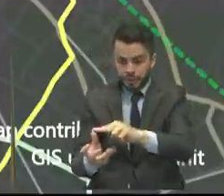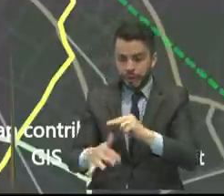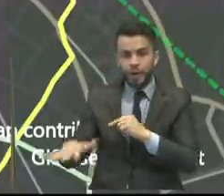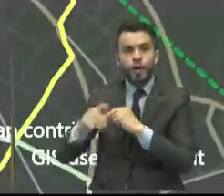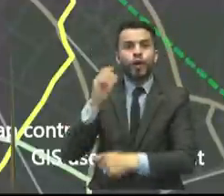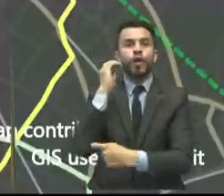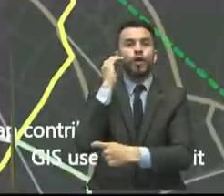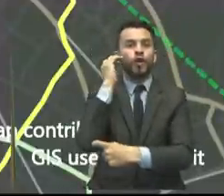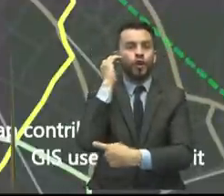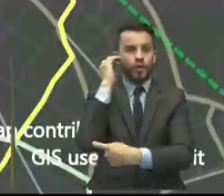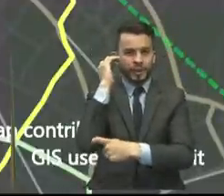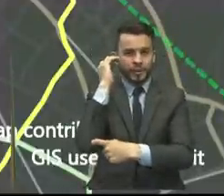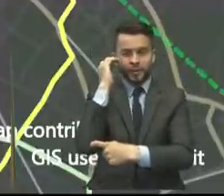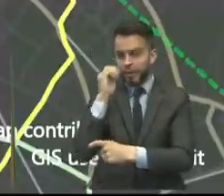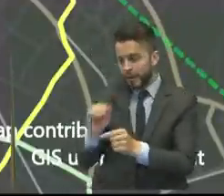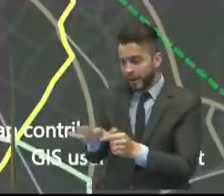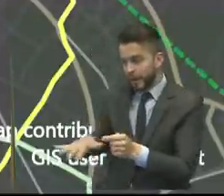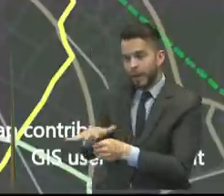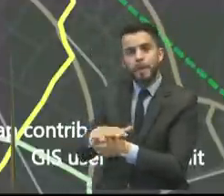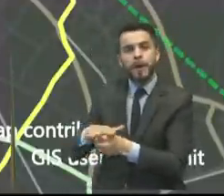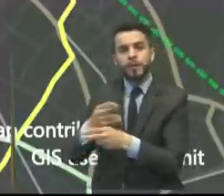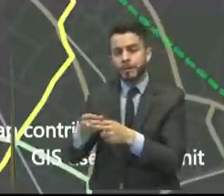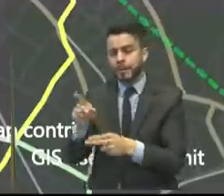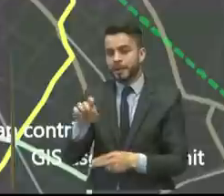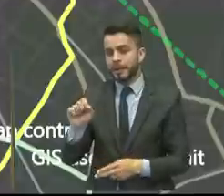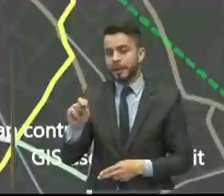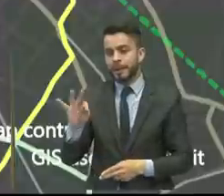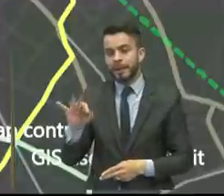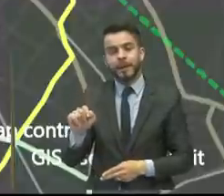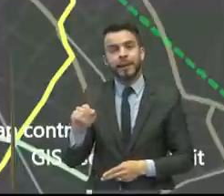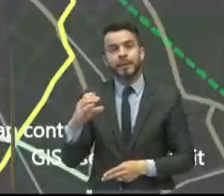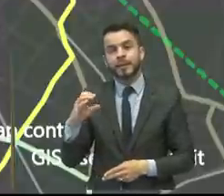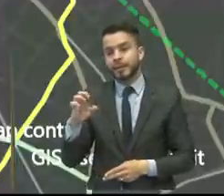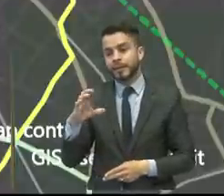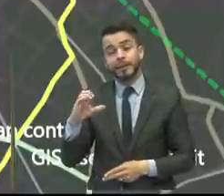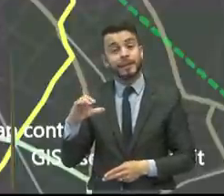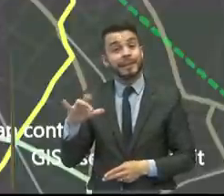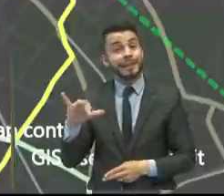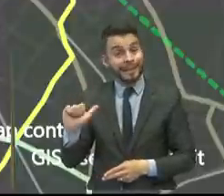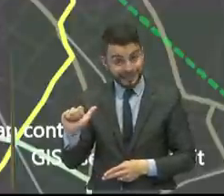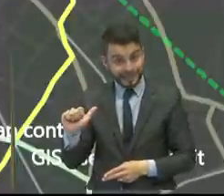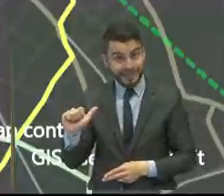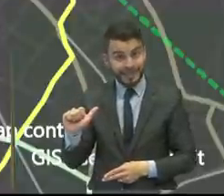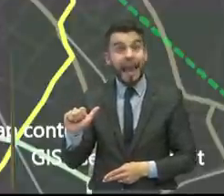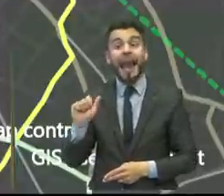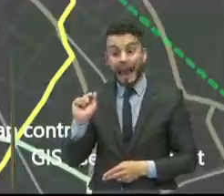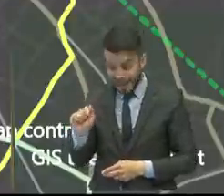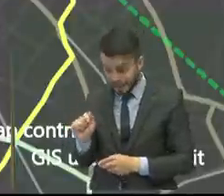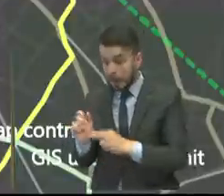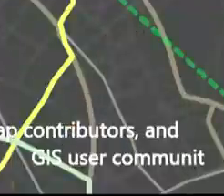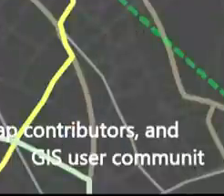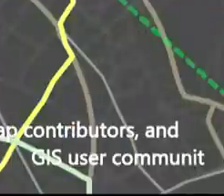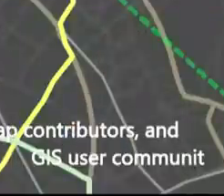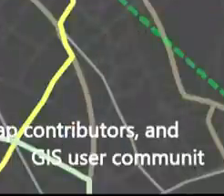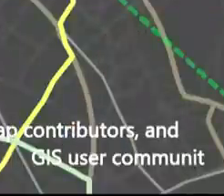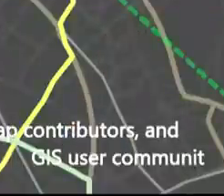conectar a la gente de la parte alta al Corredor Verde Séptima y al Corredor Férreo del